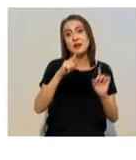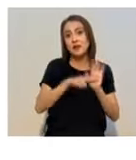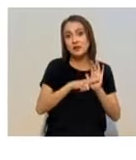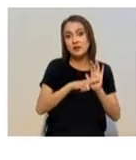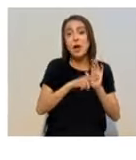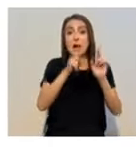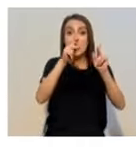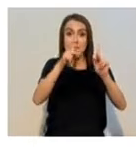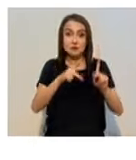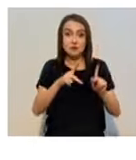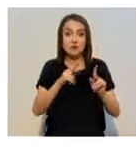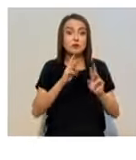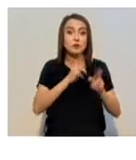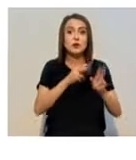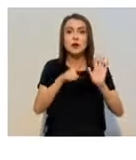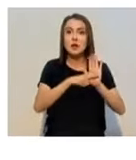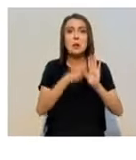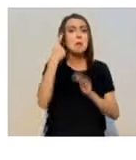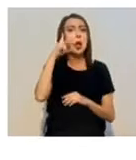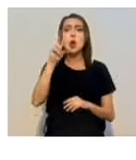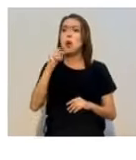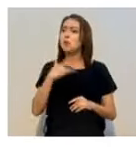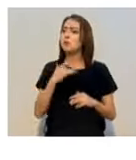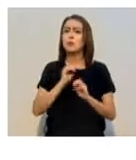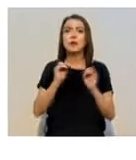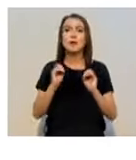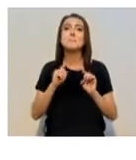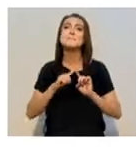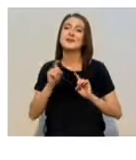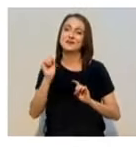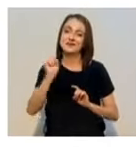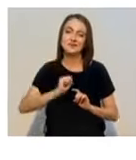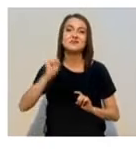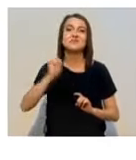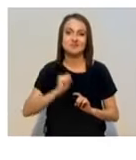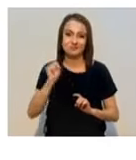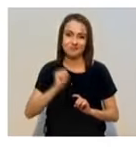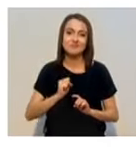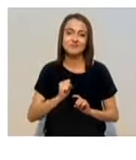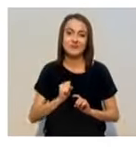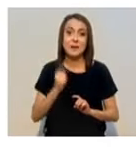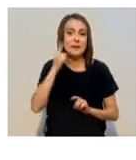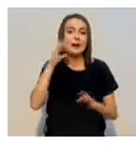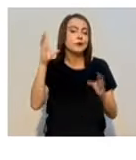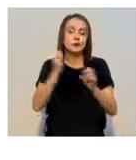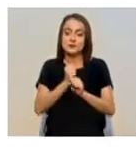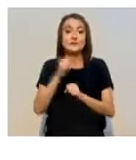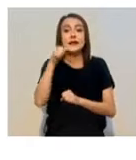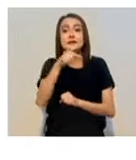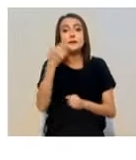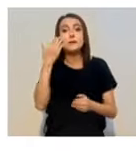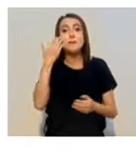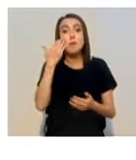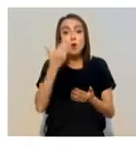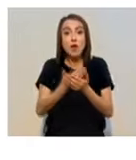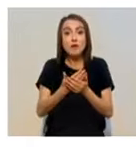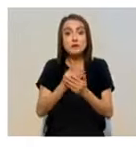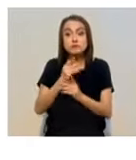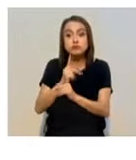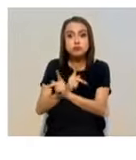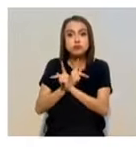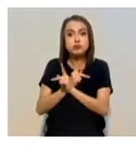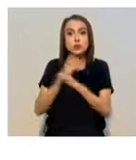que dan negativos y al final piensan que no estuvieron expuestas al virus, pero sí estuvieron expuestas. O sea, para resumir, estas pruebas de